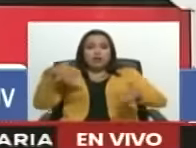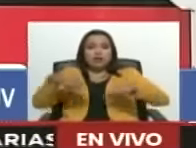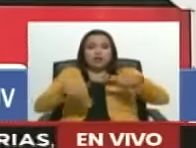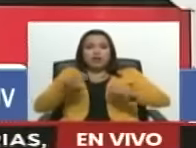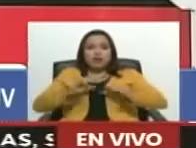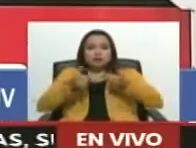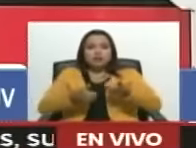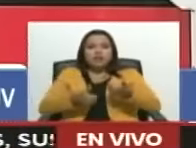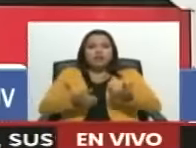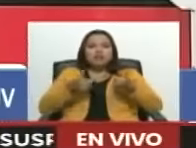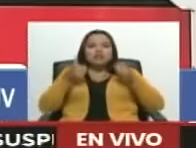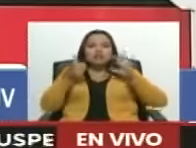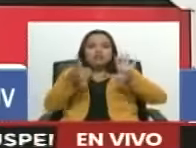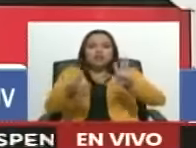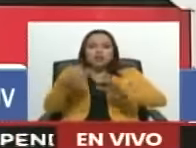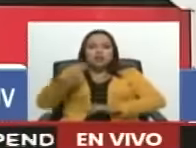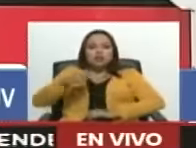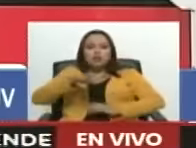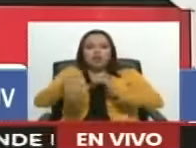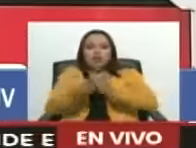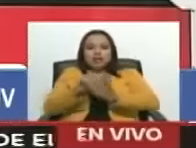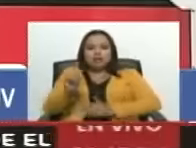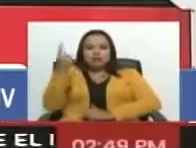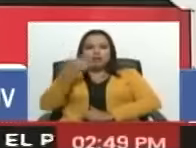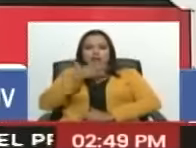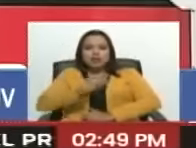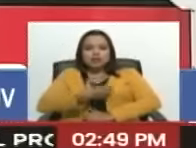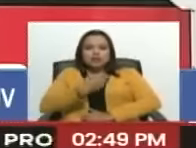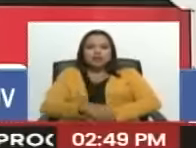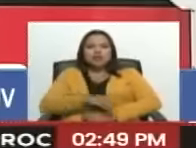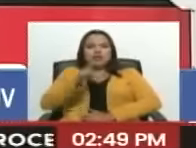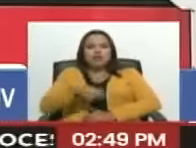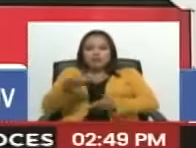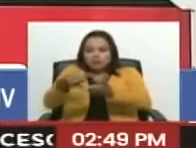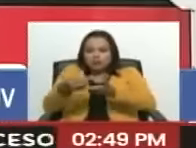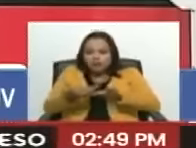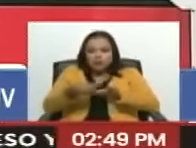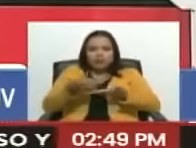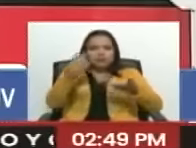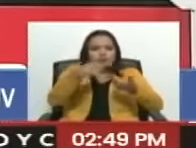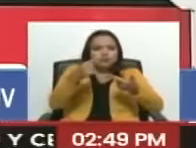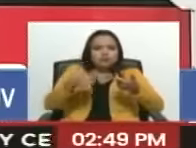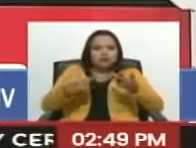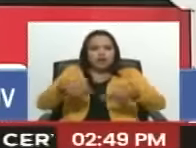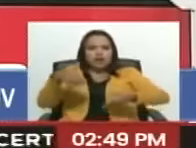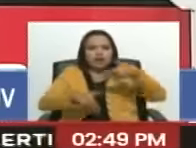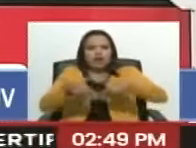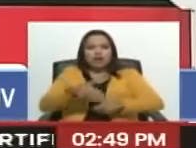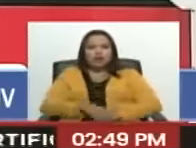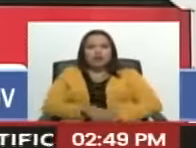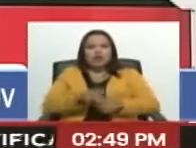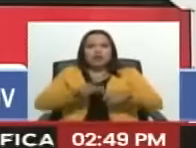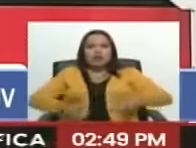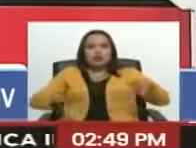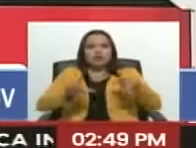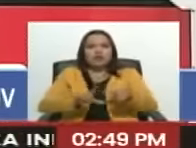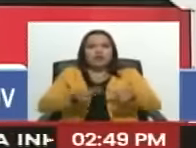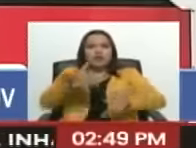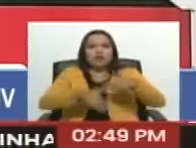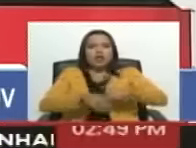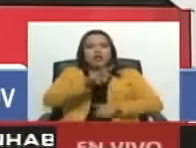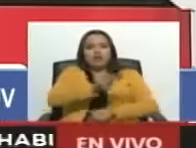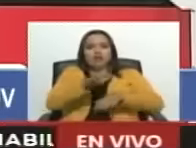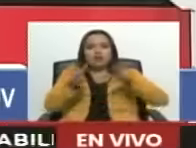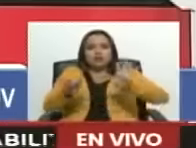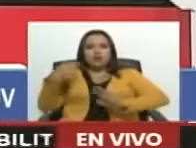el 6 de noviembre al 1 de diciembre, la recepción del material electoral en los centros electorales desde el 29 de noviembre al